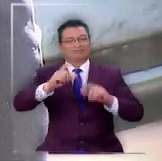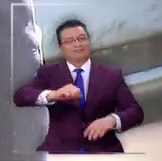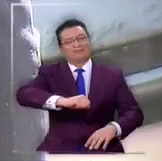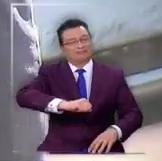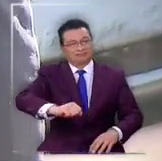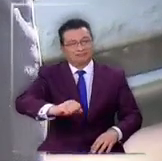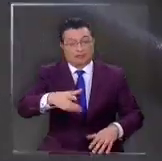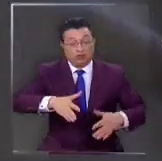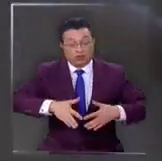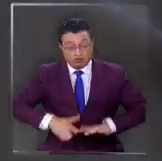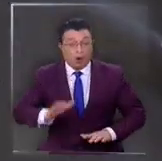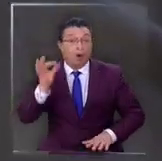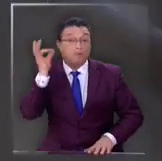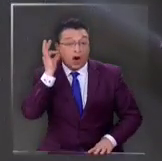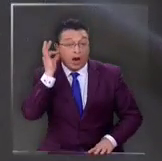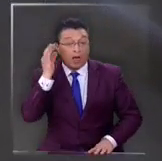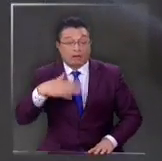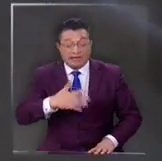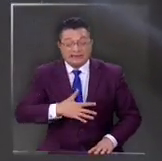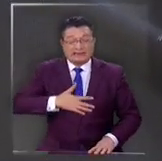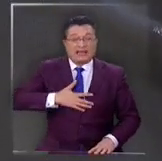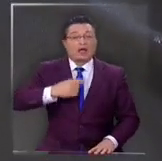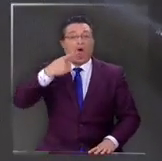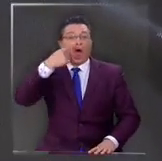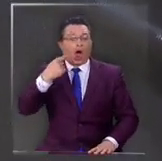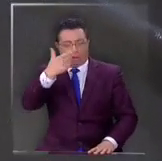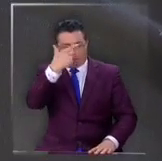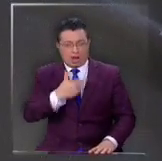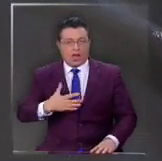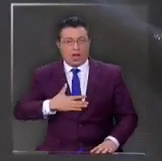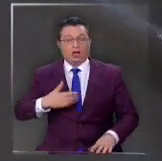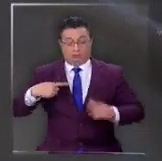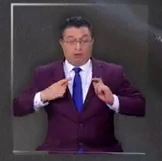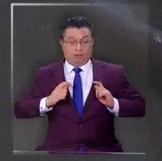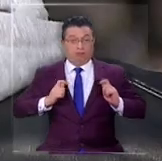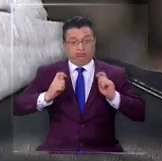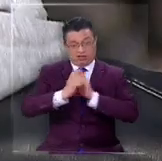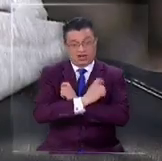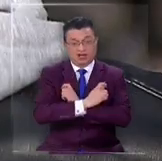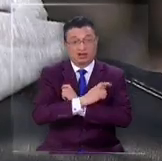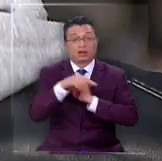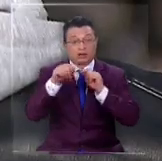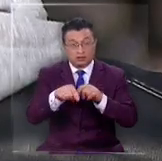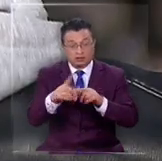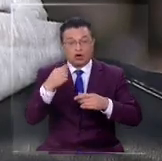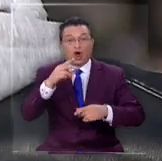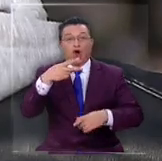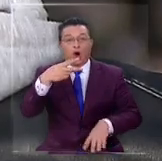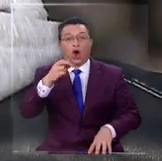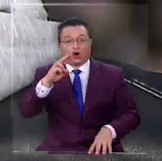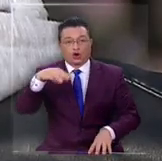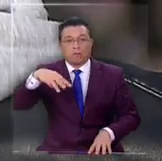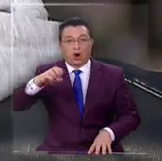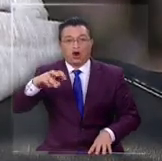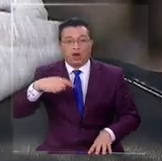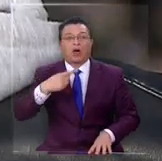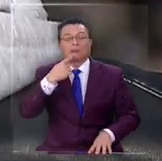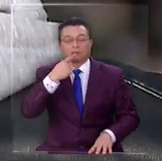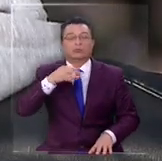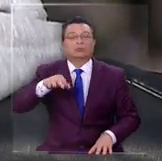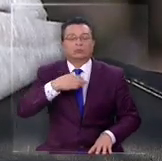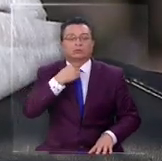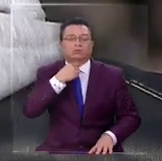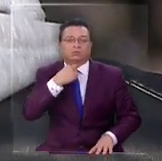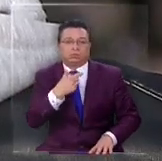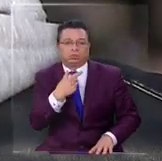rostro. Nació mujer, pero su identidad de género era otra. Hoy, como transgénero, se ha sometido a un tratamiento hormonal. Por eso su voz ya es grave